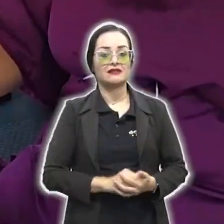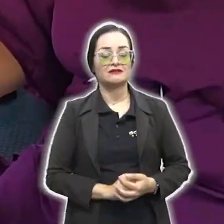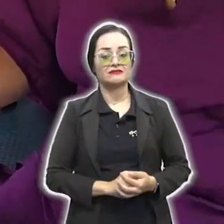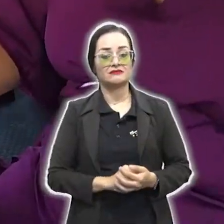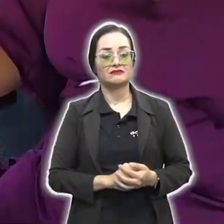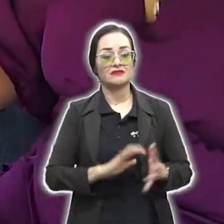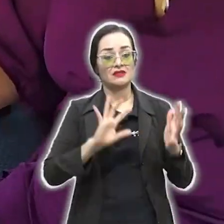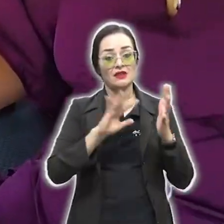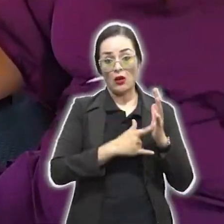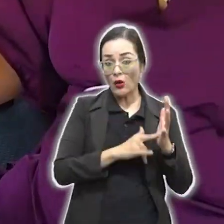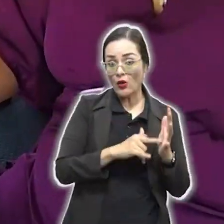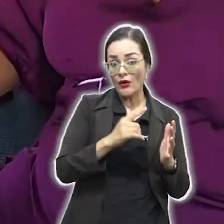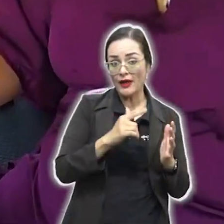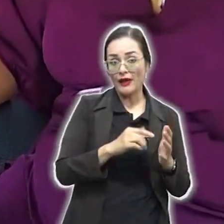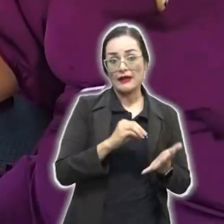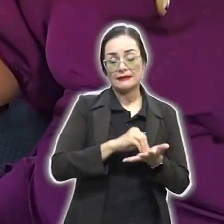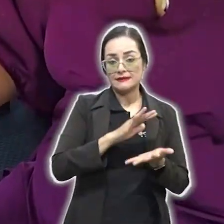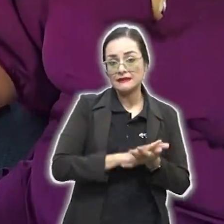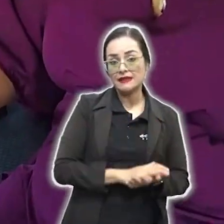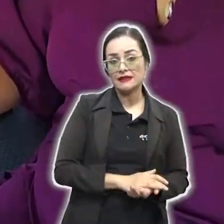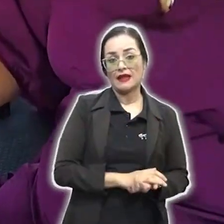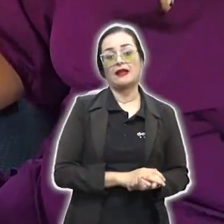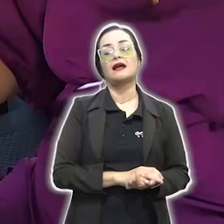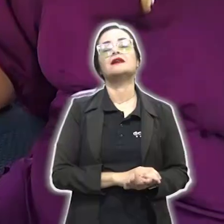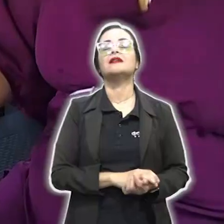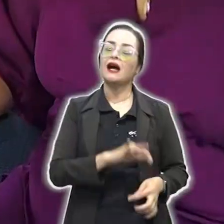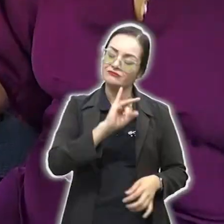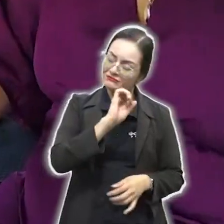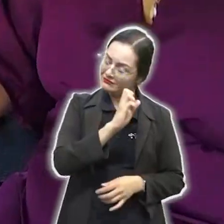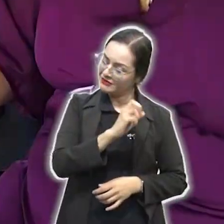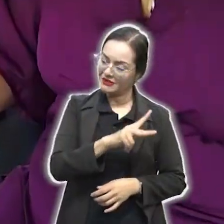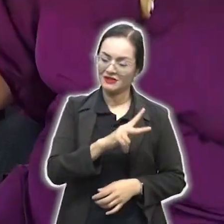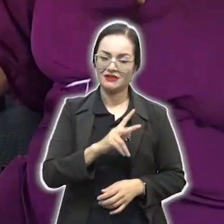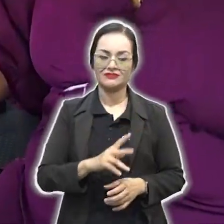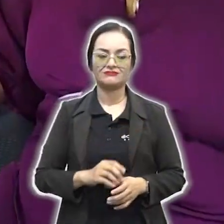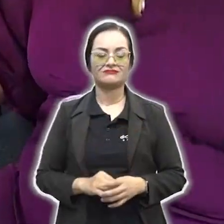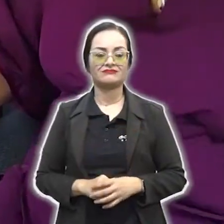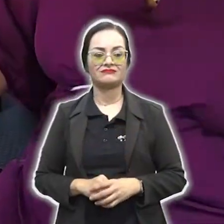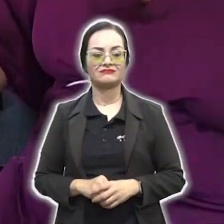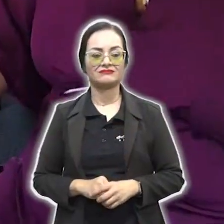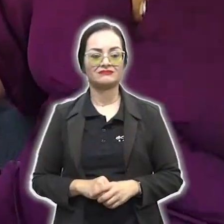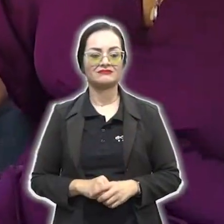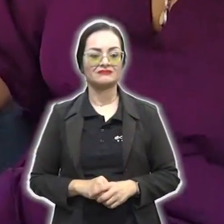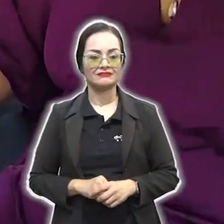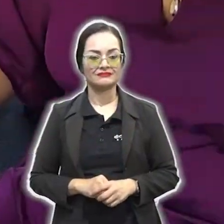o tal hora tiene que hacer algo, ya, ahí estoy para él. Y